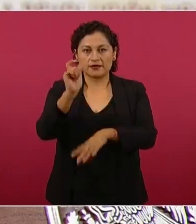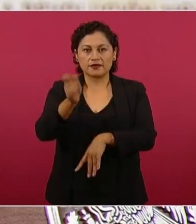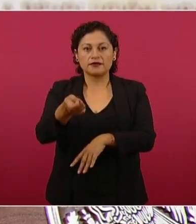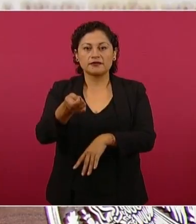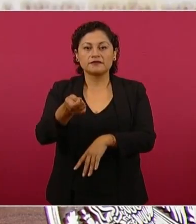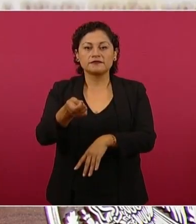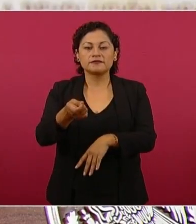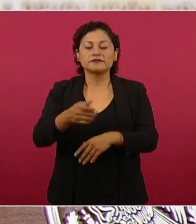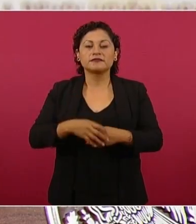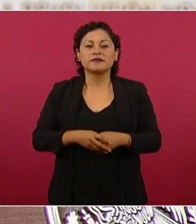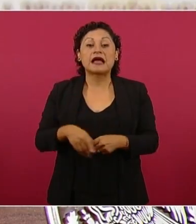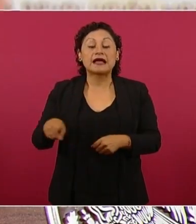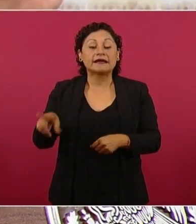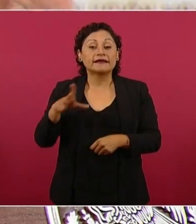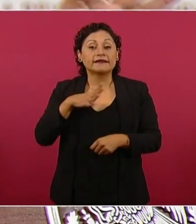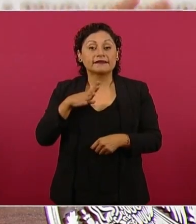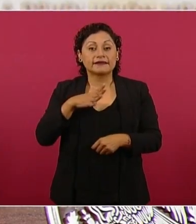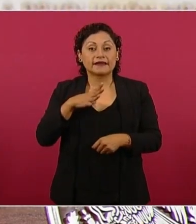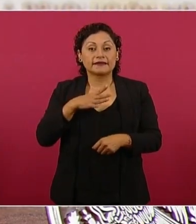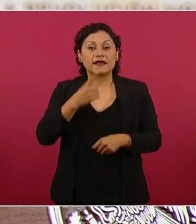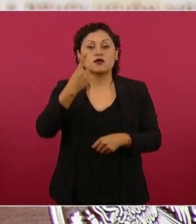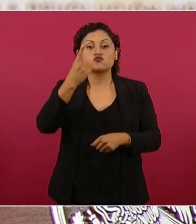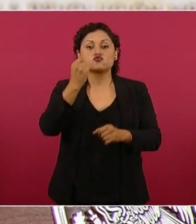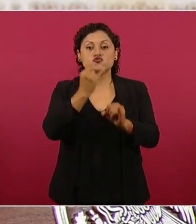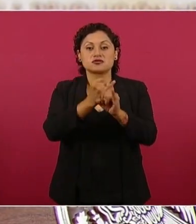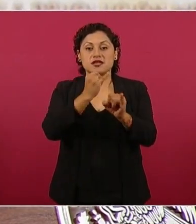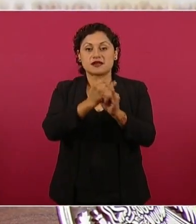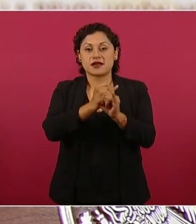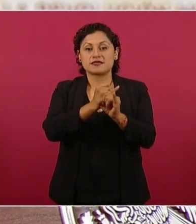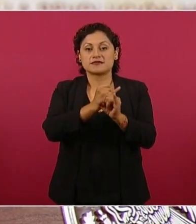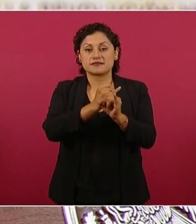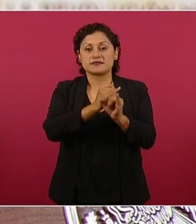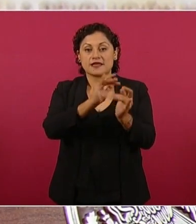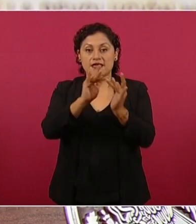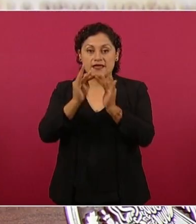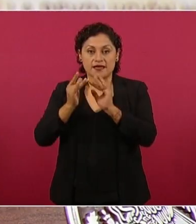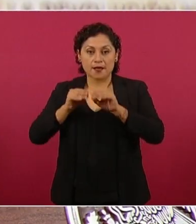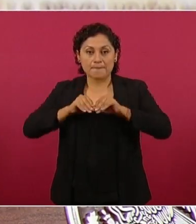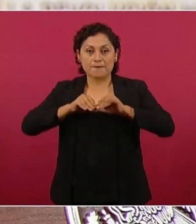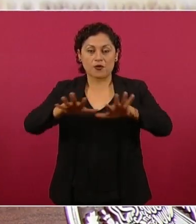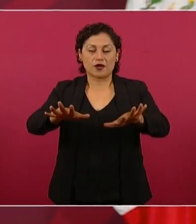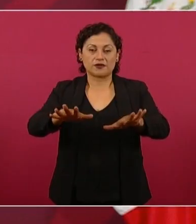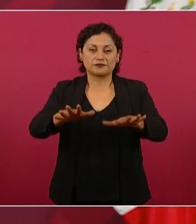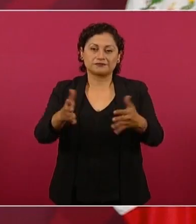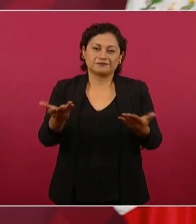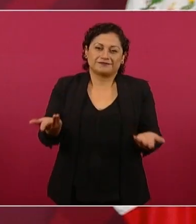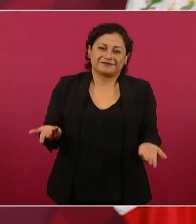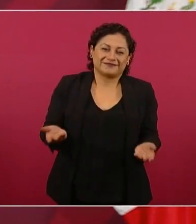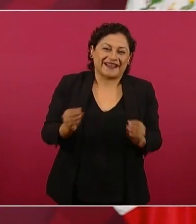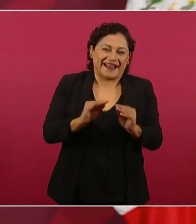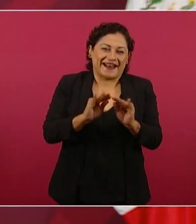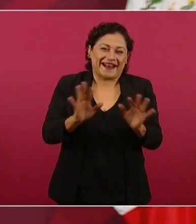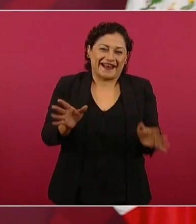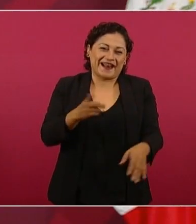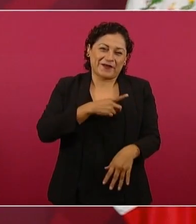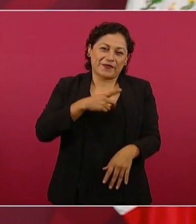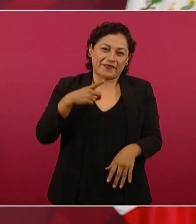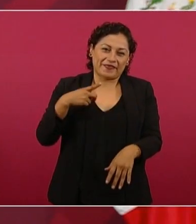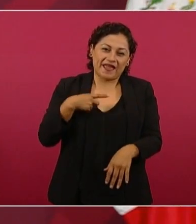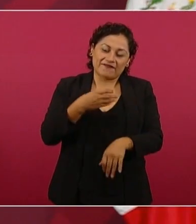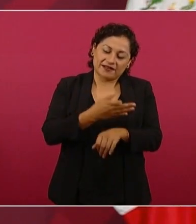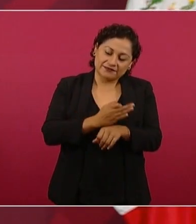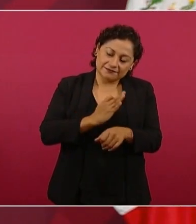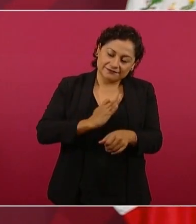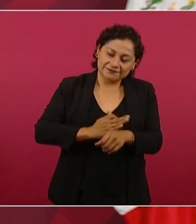Hay uno que dice en las redes, porque no hay que perder el sentido del humor, ¿no? No